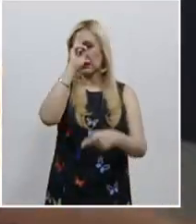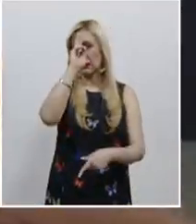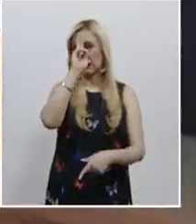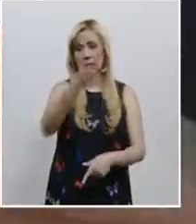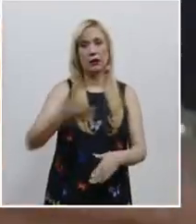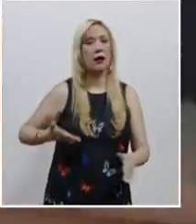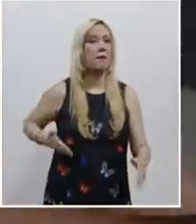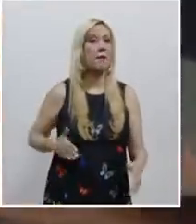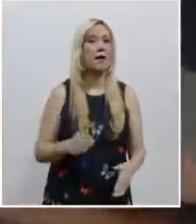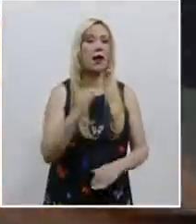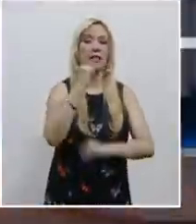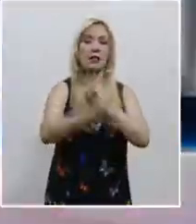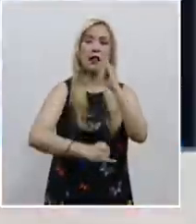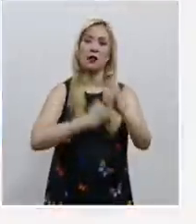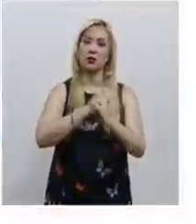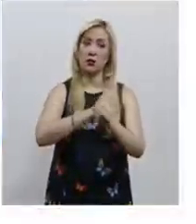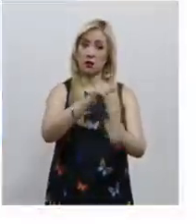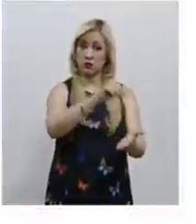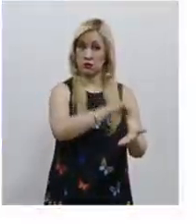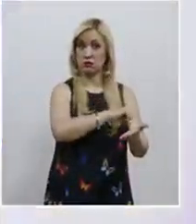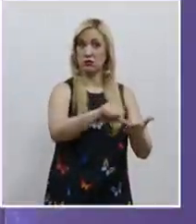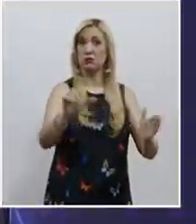especies marinas.